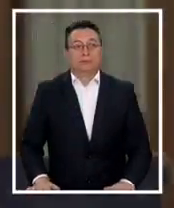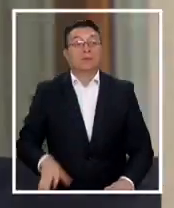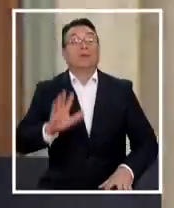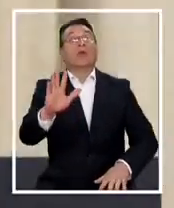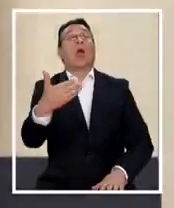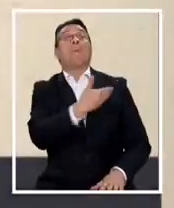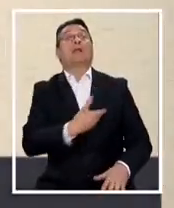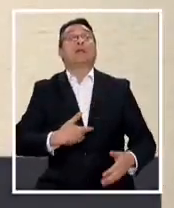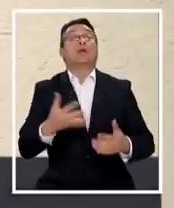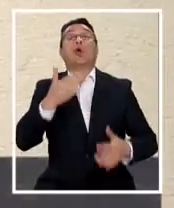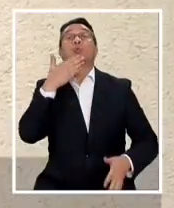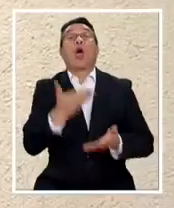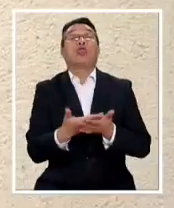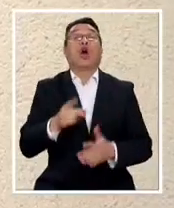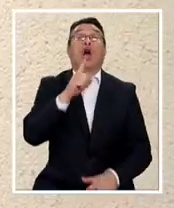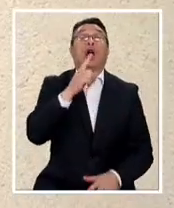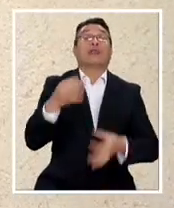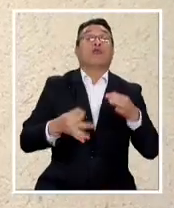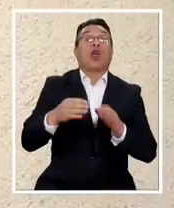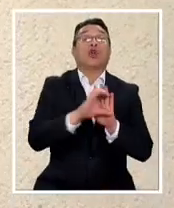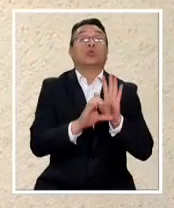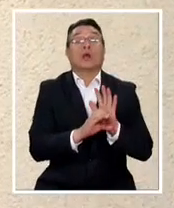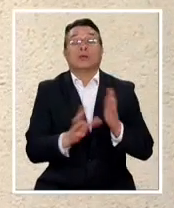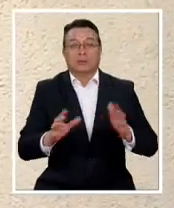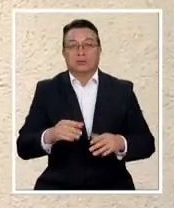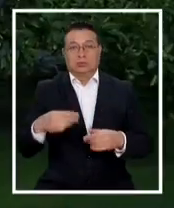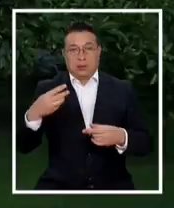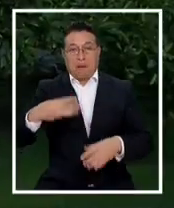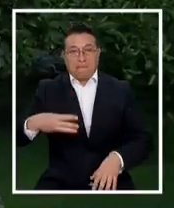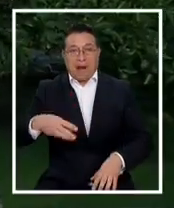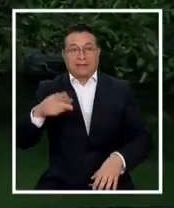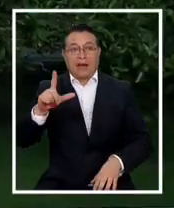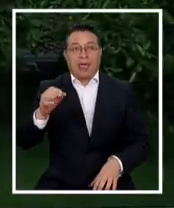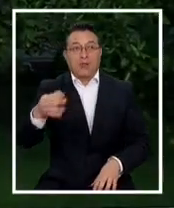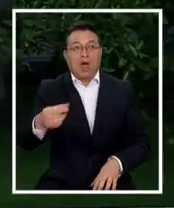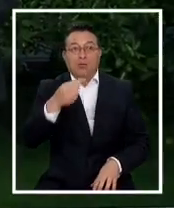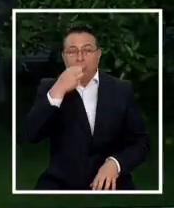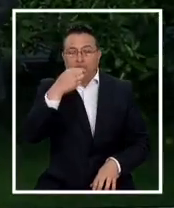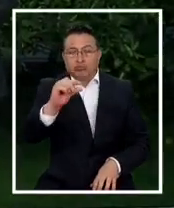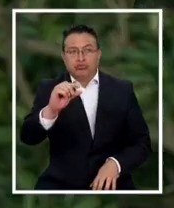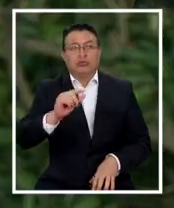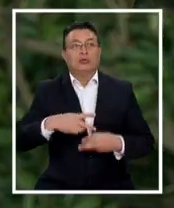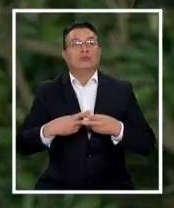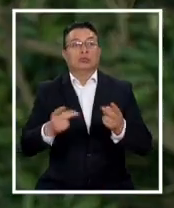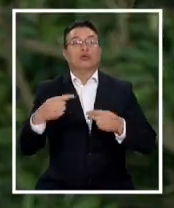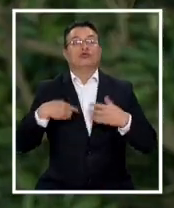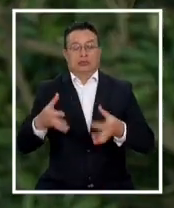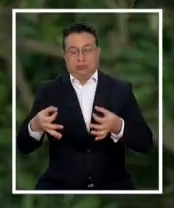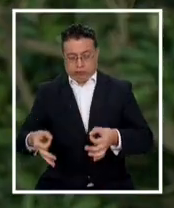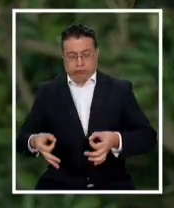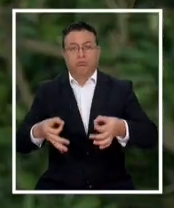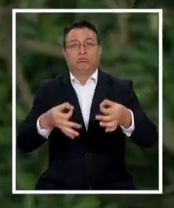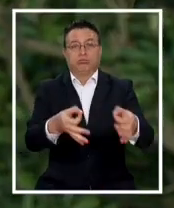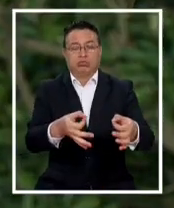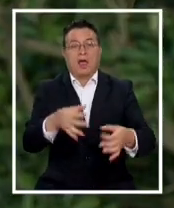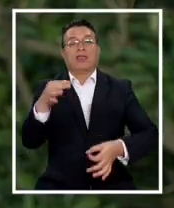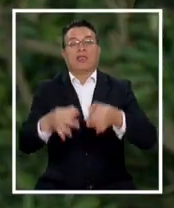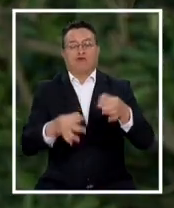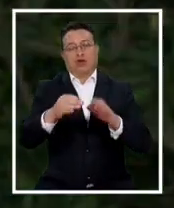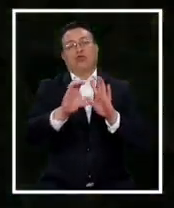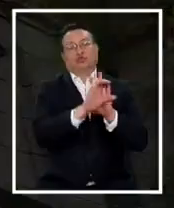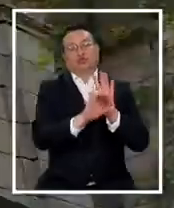Presidente, ¿cuándo empecé? El hermetismo duró poco este martes en La Moneda, porque en cosa de minutos presentaremos un requerimiento al